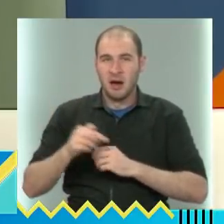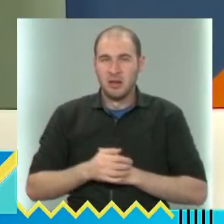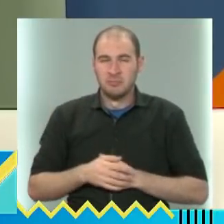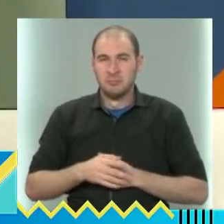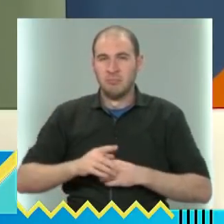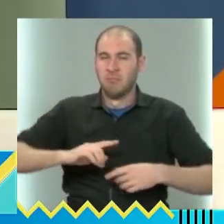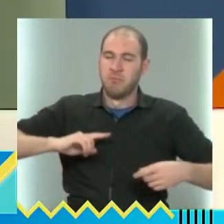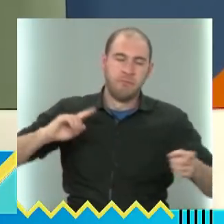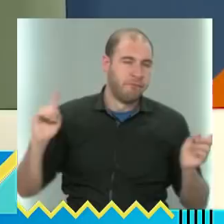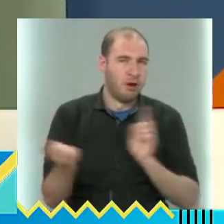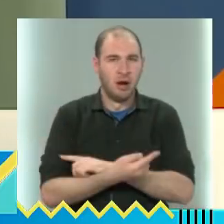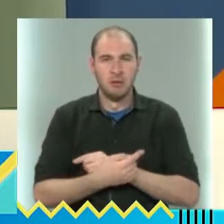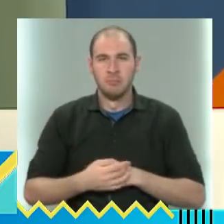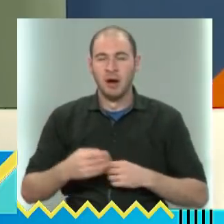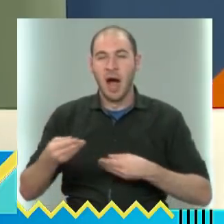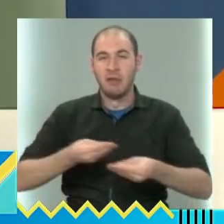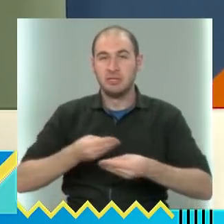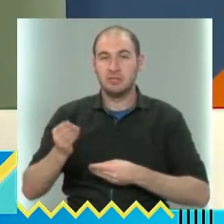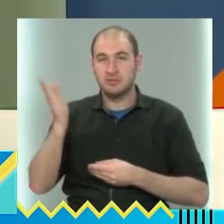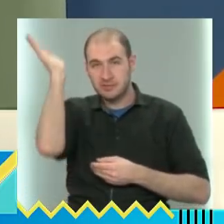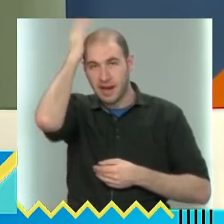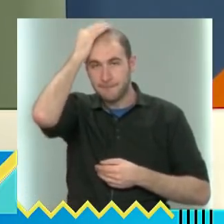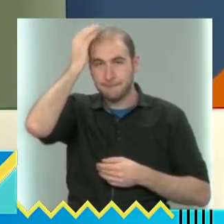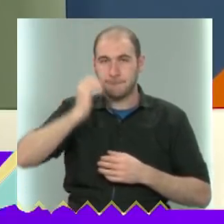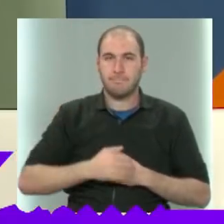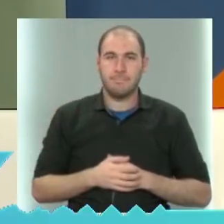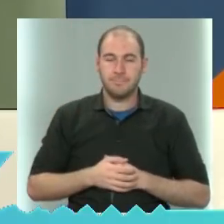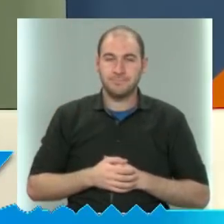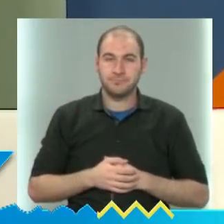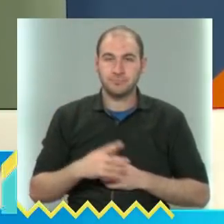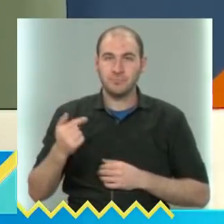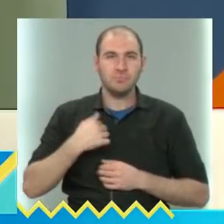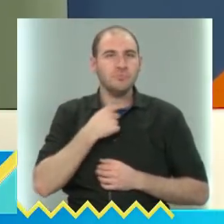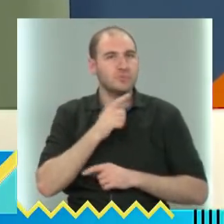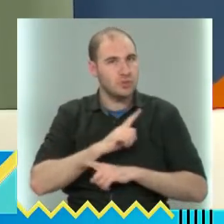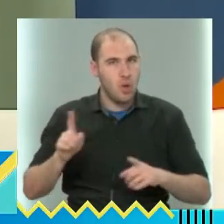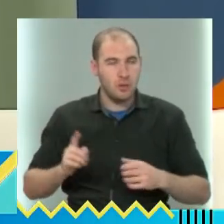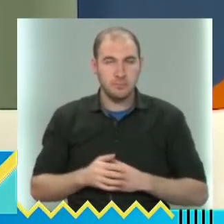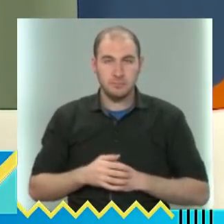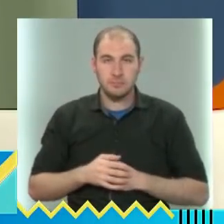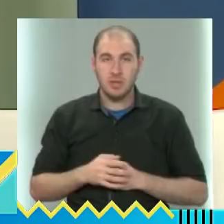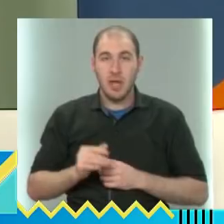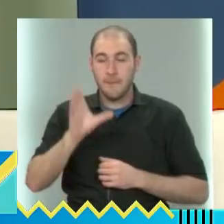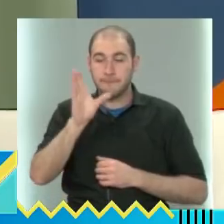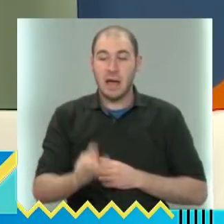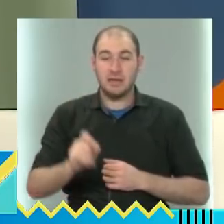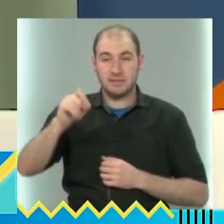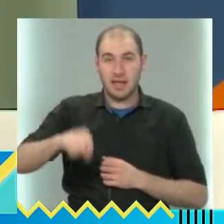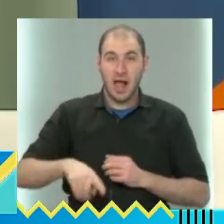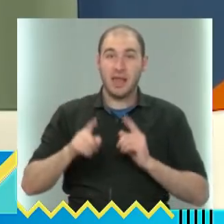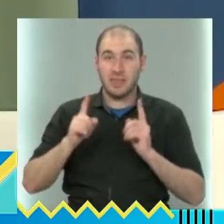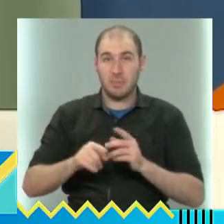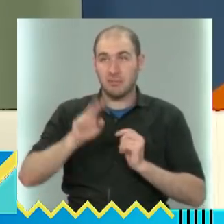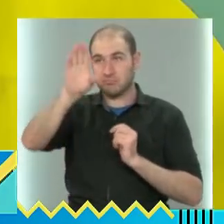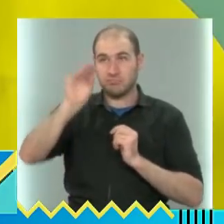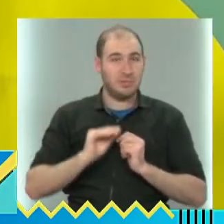prácticamente un giro muy fuerte por parte de la administración Trump. Entonces, a ver, yo no quisiera de ninguna manera que nuestro país también tome